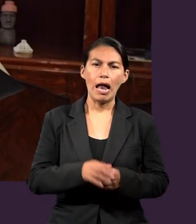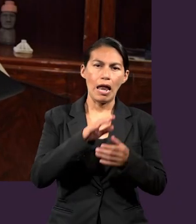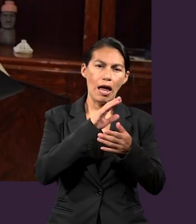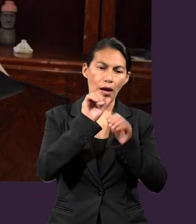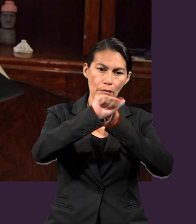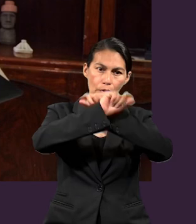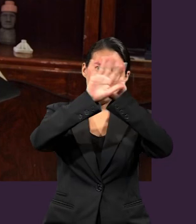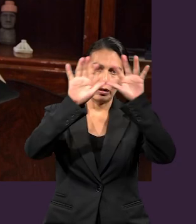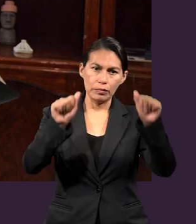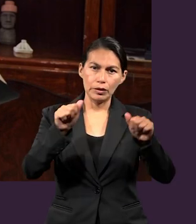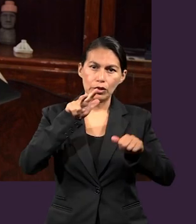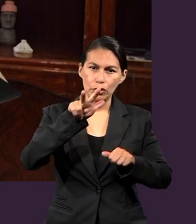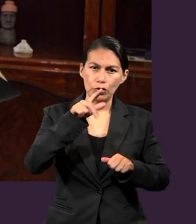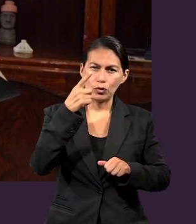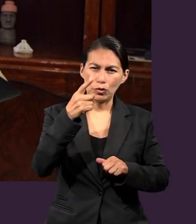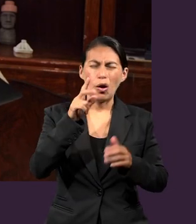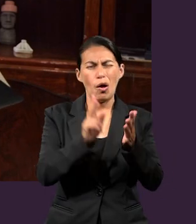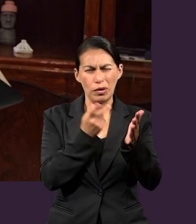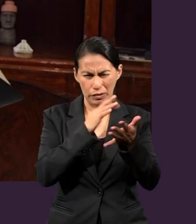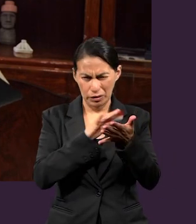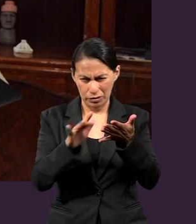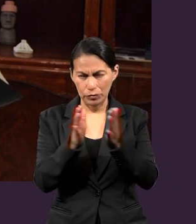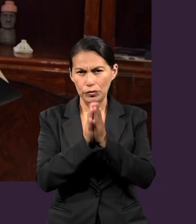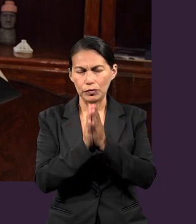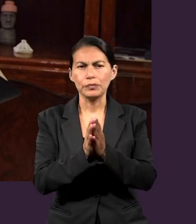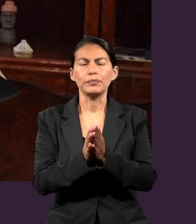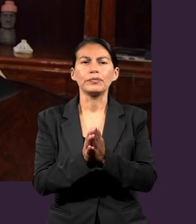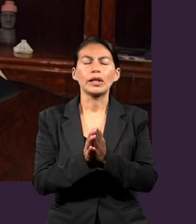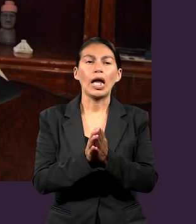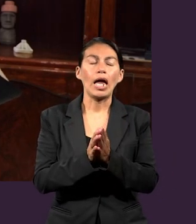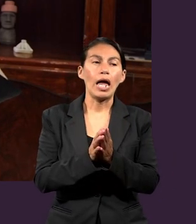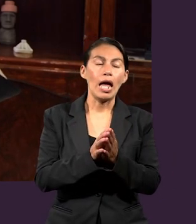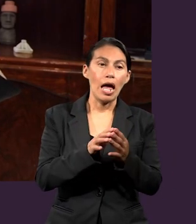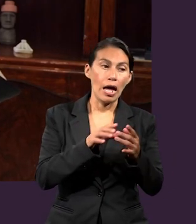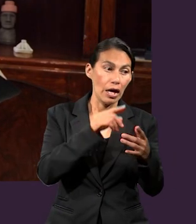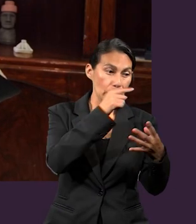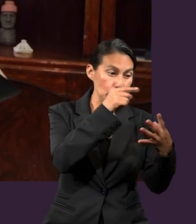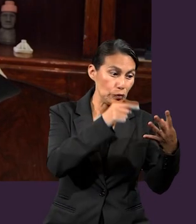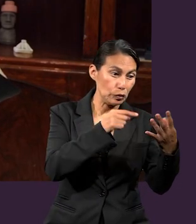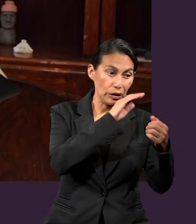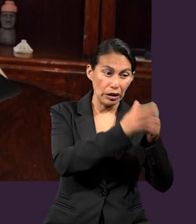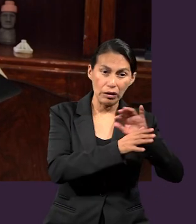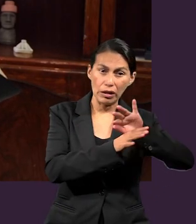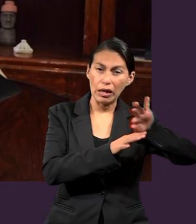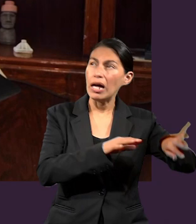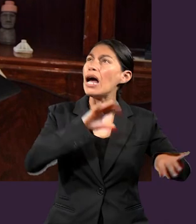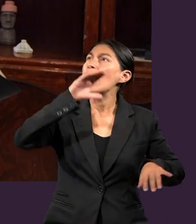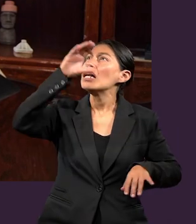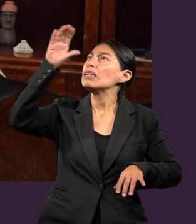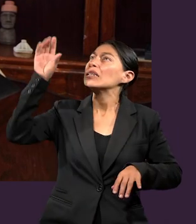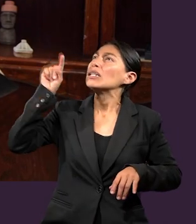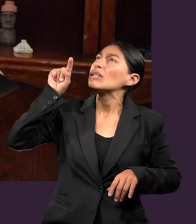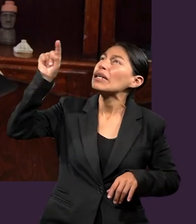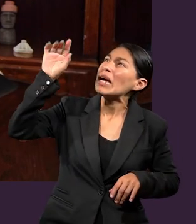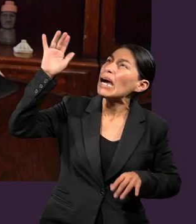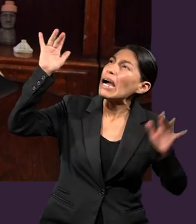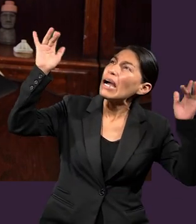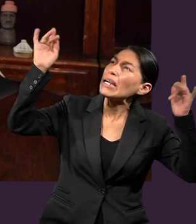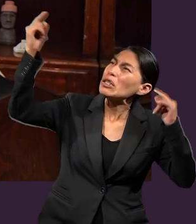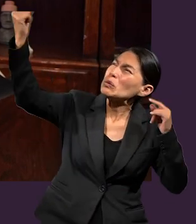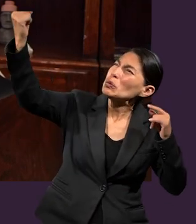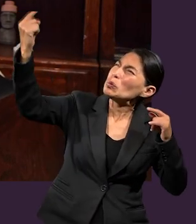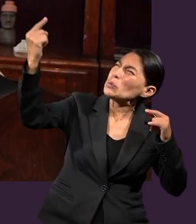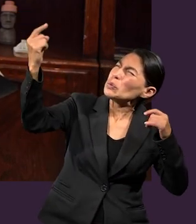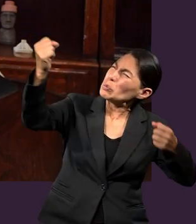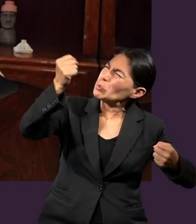Permítame leer Apocalipsis 18.1 una vez más. Después de esto vi otro ángel que descendía del